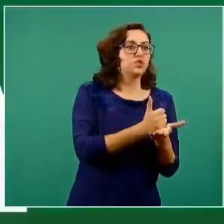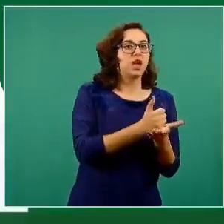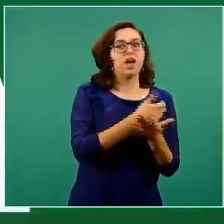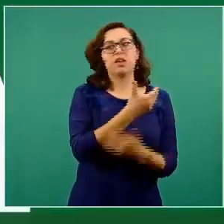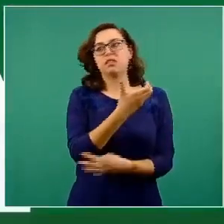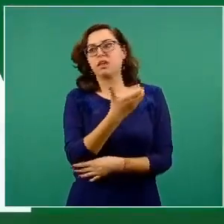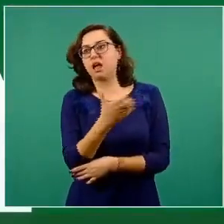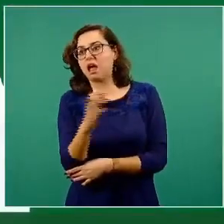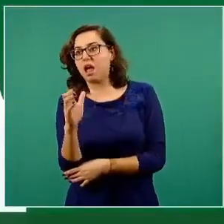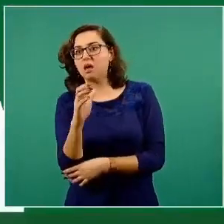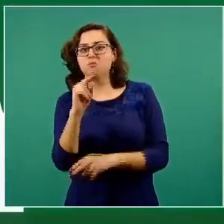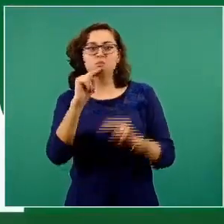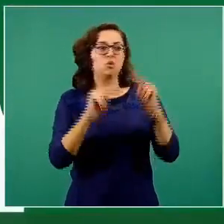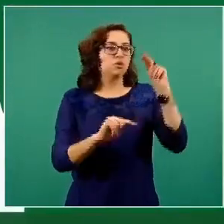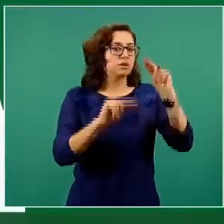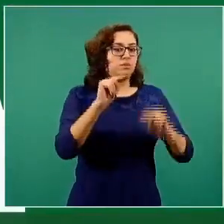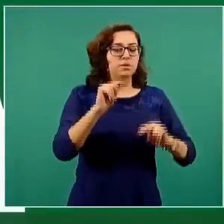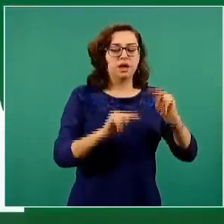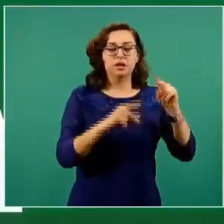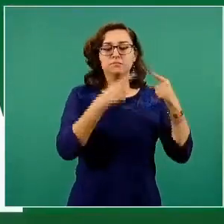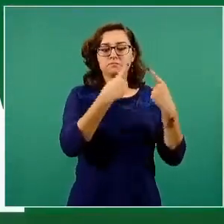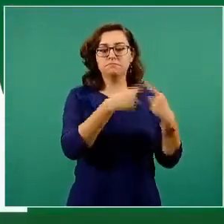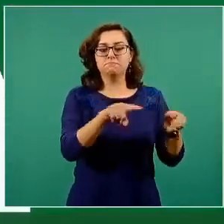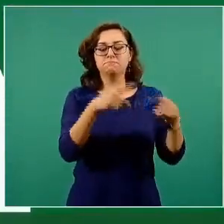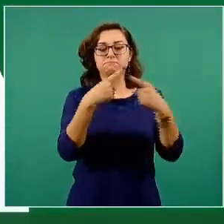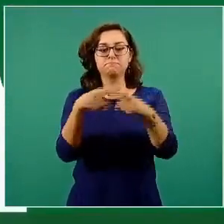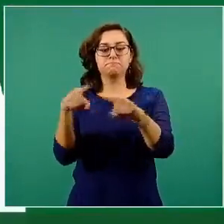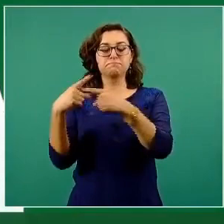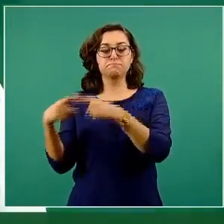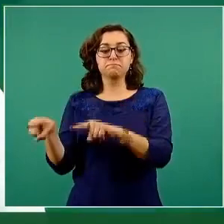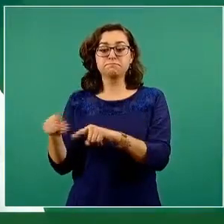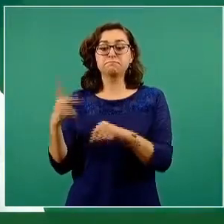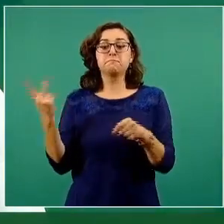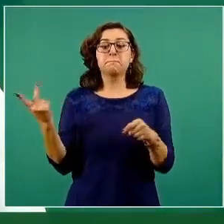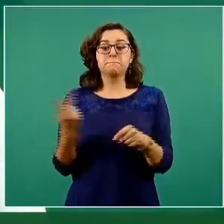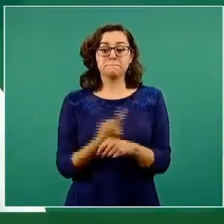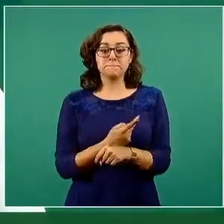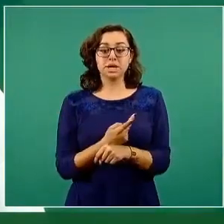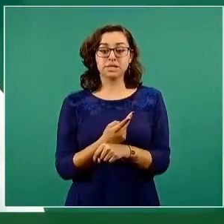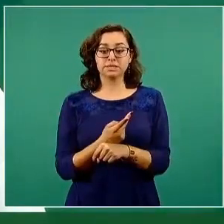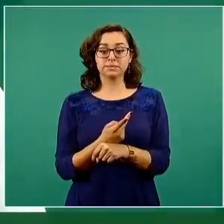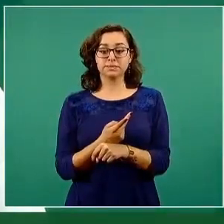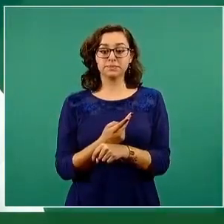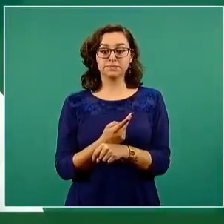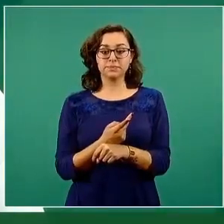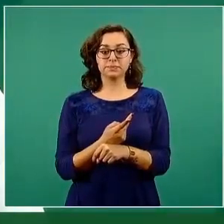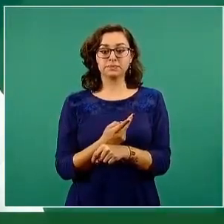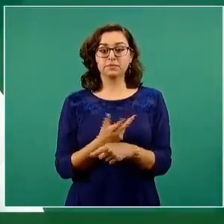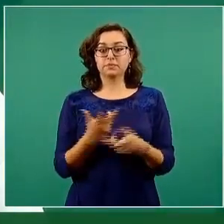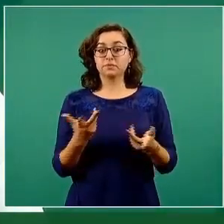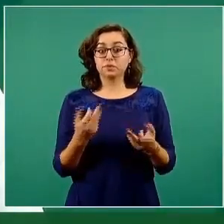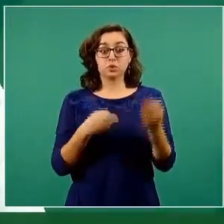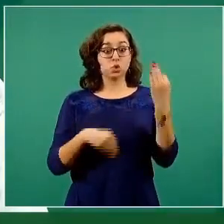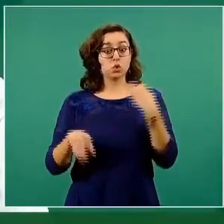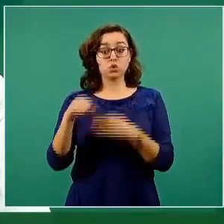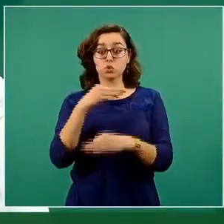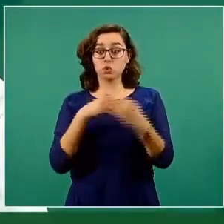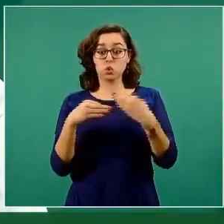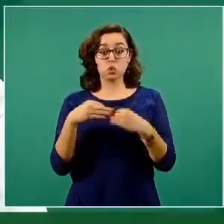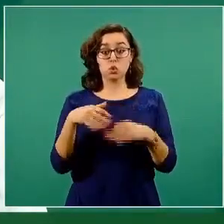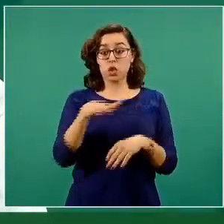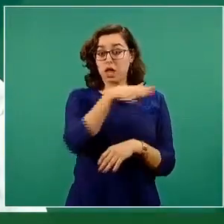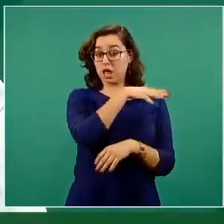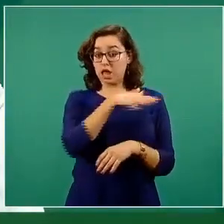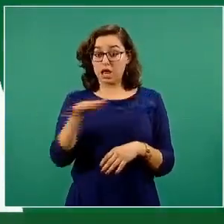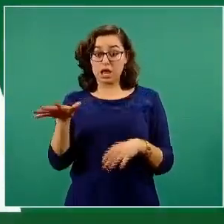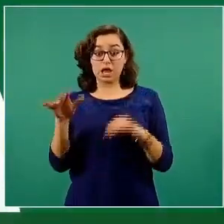los distintos niveles educativos, y si se tomara un criterio general de cerrar una